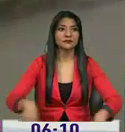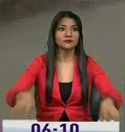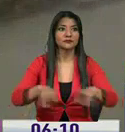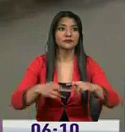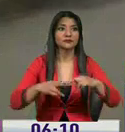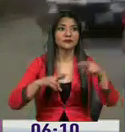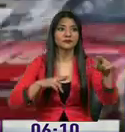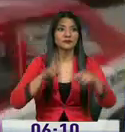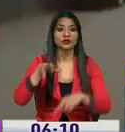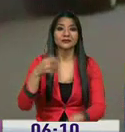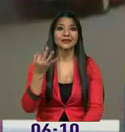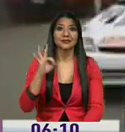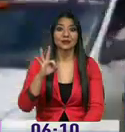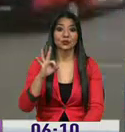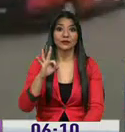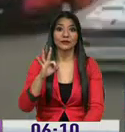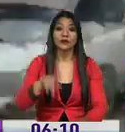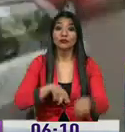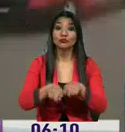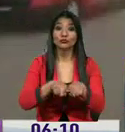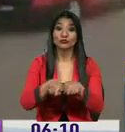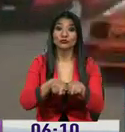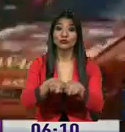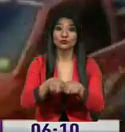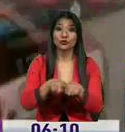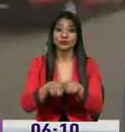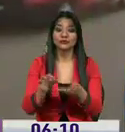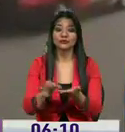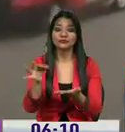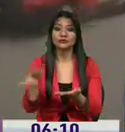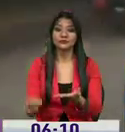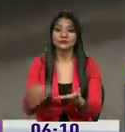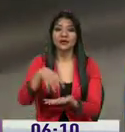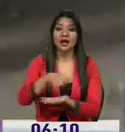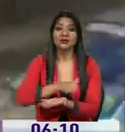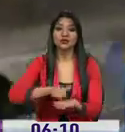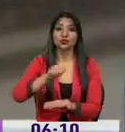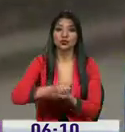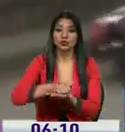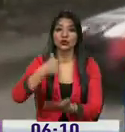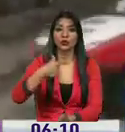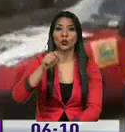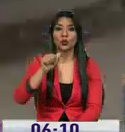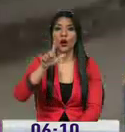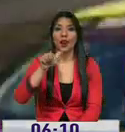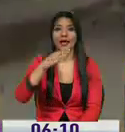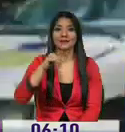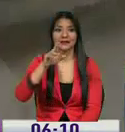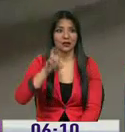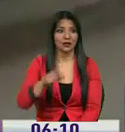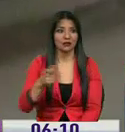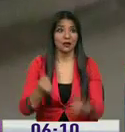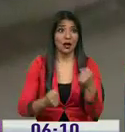Circuitos 2019 que se realizó en el Cantón Gualaceo, en la provincia de La Suay. En este fin de semana,